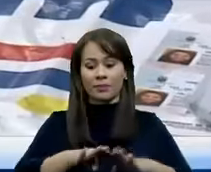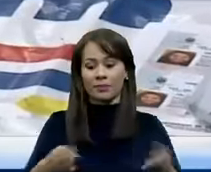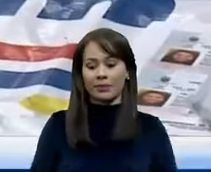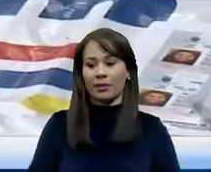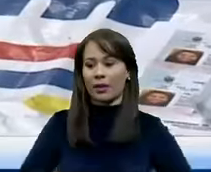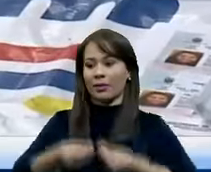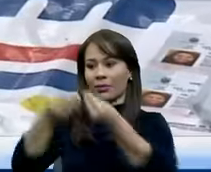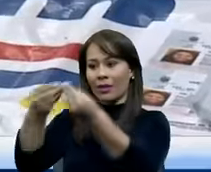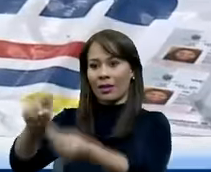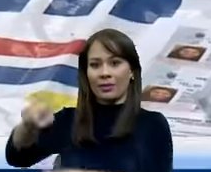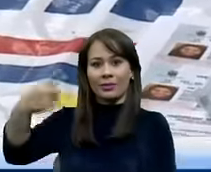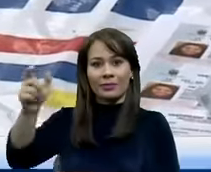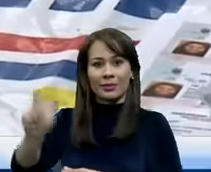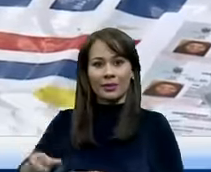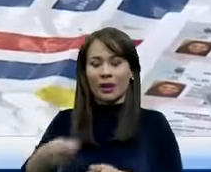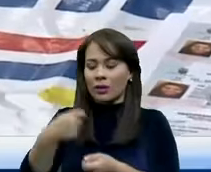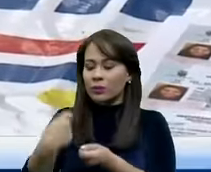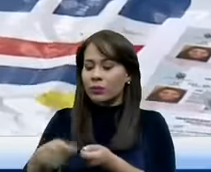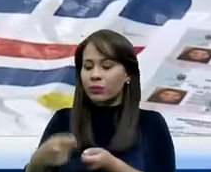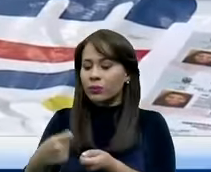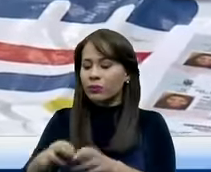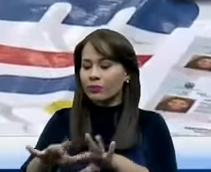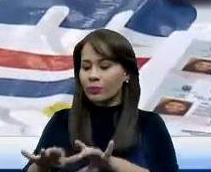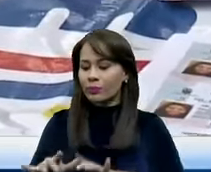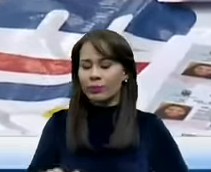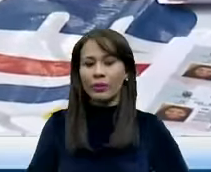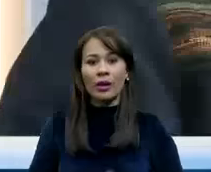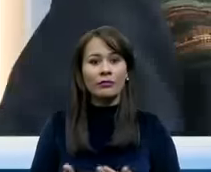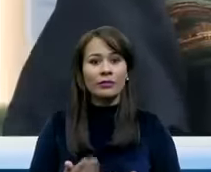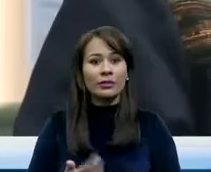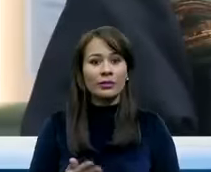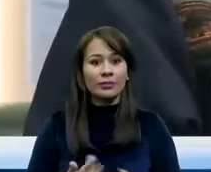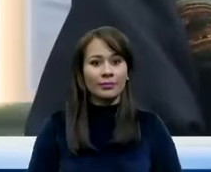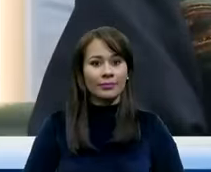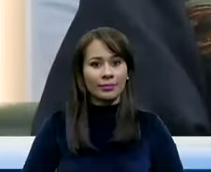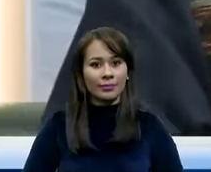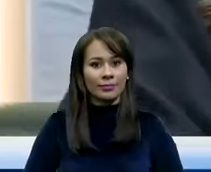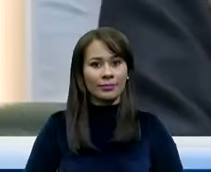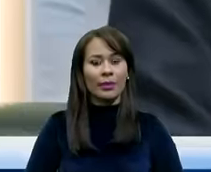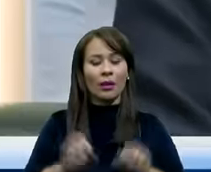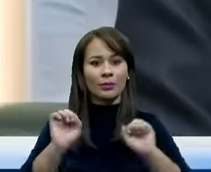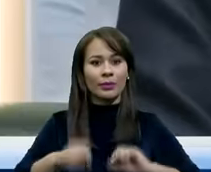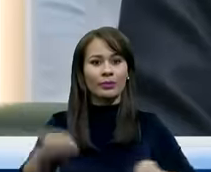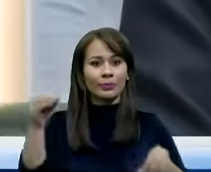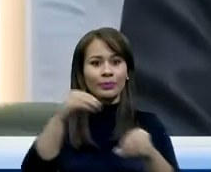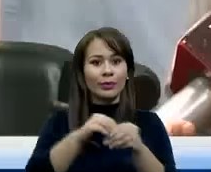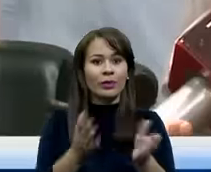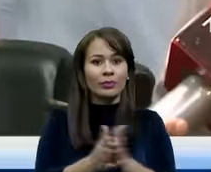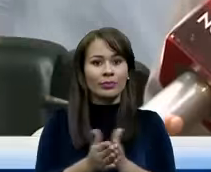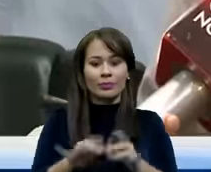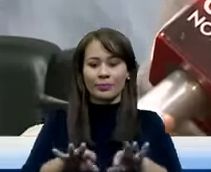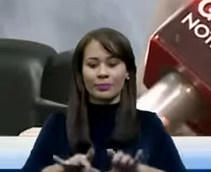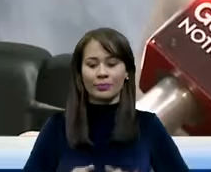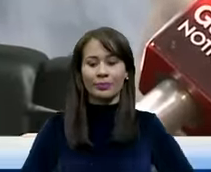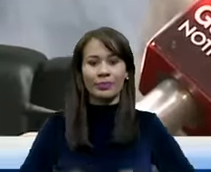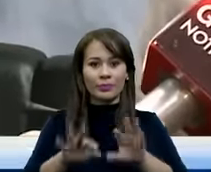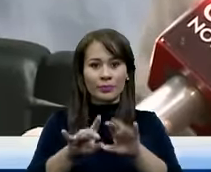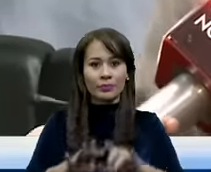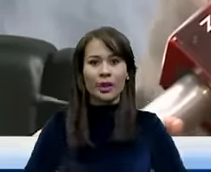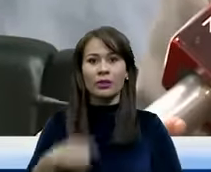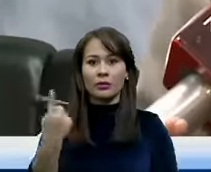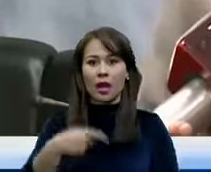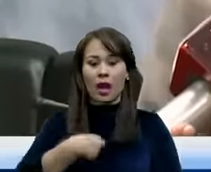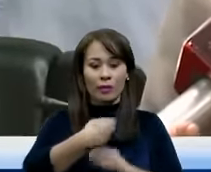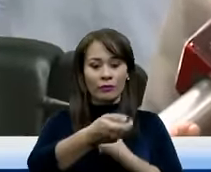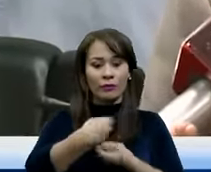mesa. Este dato tiene que ser recibido y colocado dentro de un software. No solamente es transmitir los